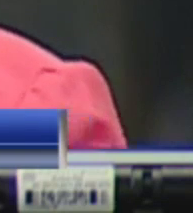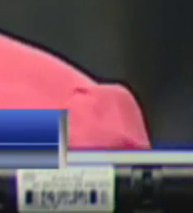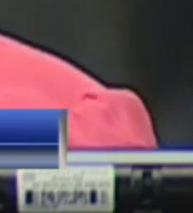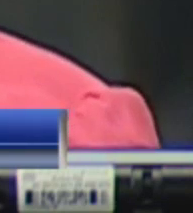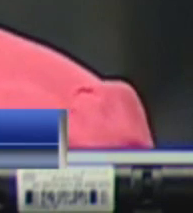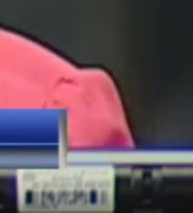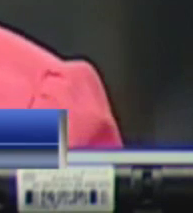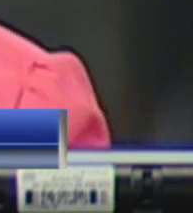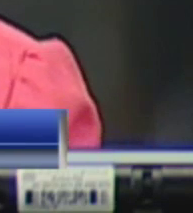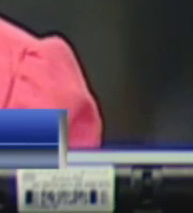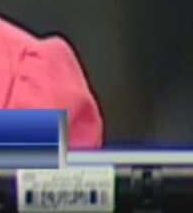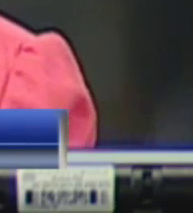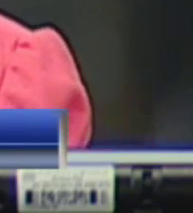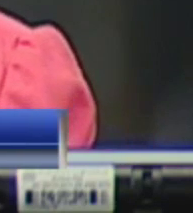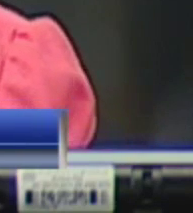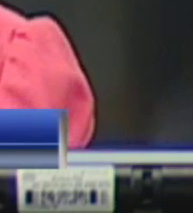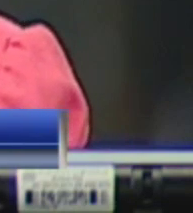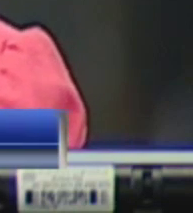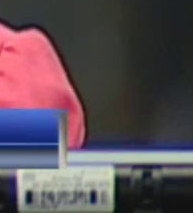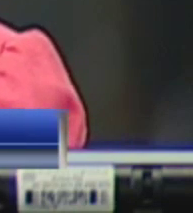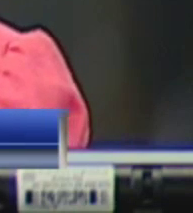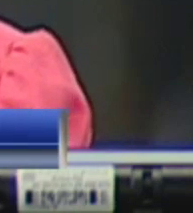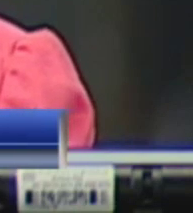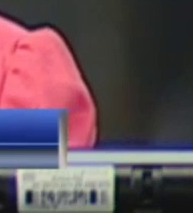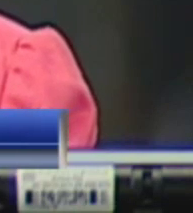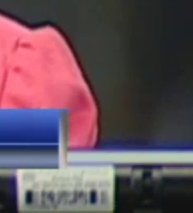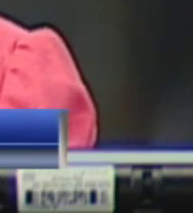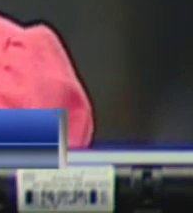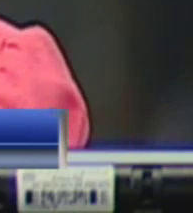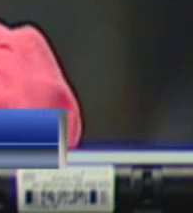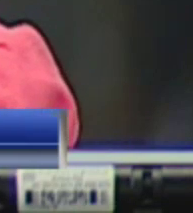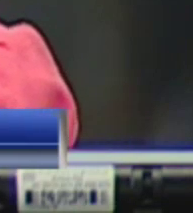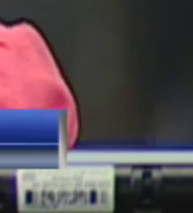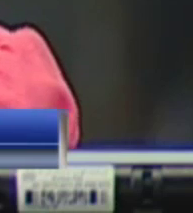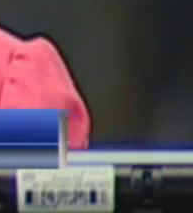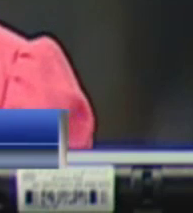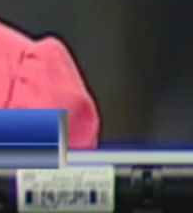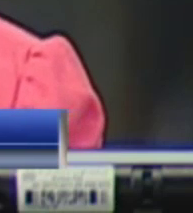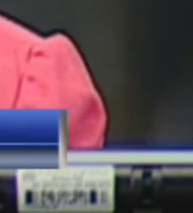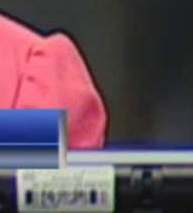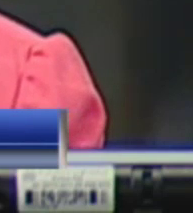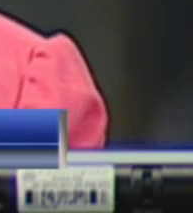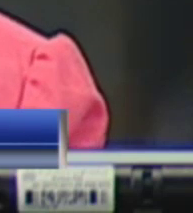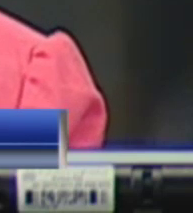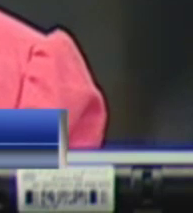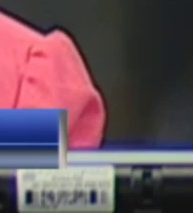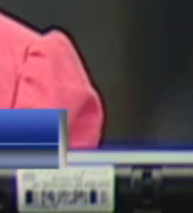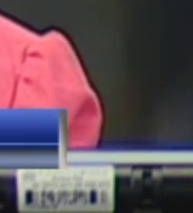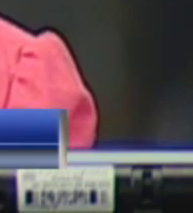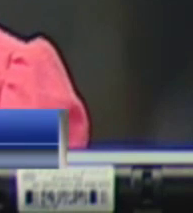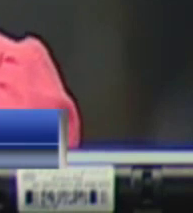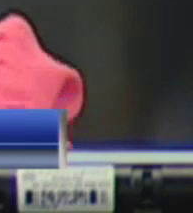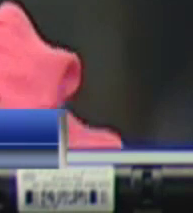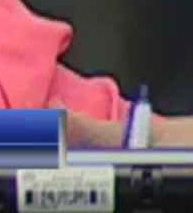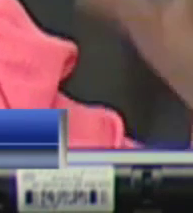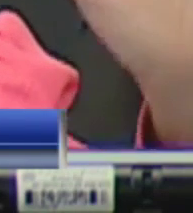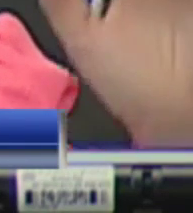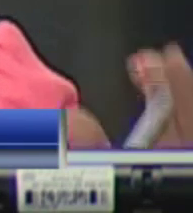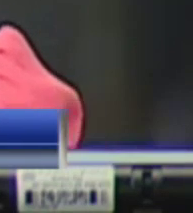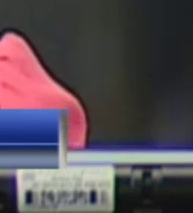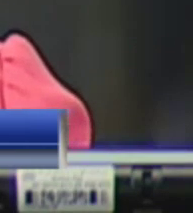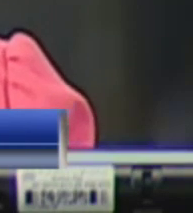¿Cómo se definirán los incentivos? Esto es tan importante, no solamente decir que se